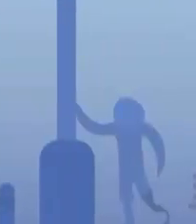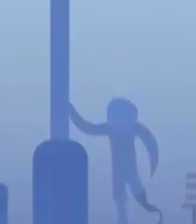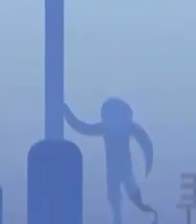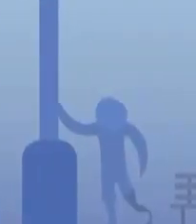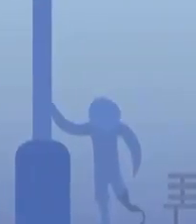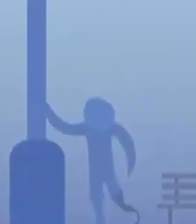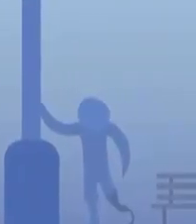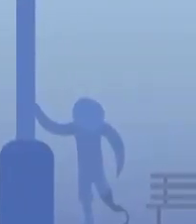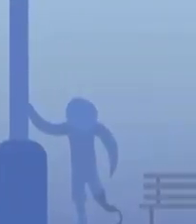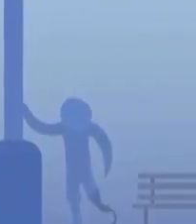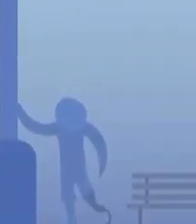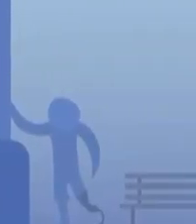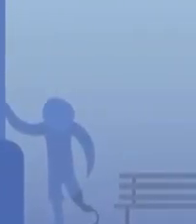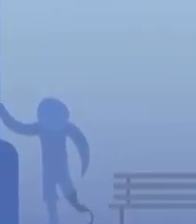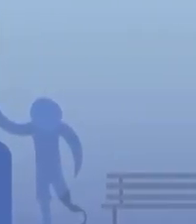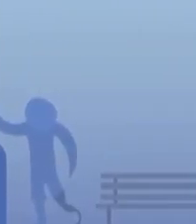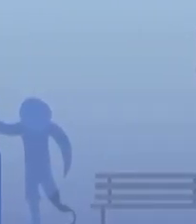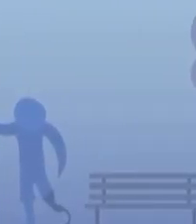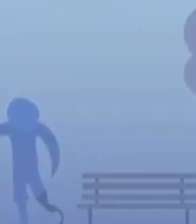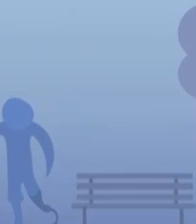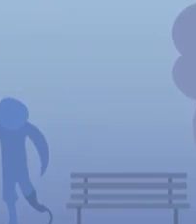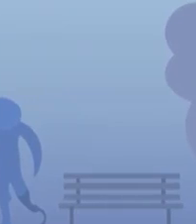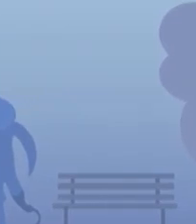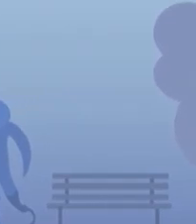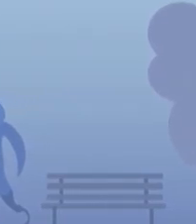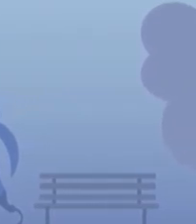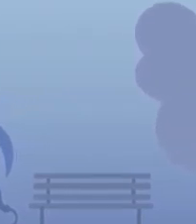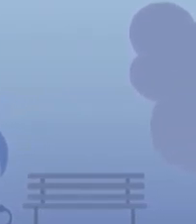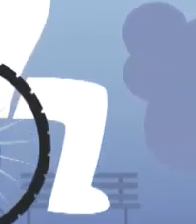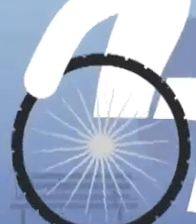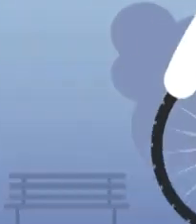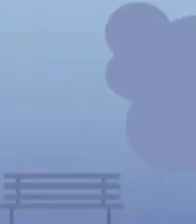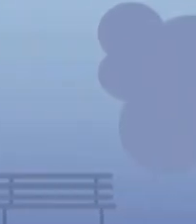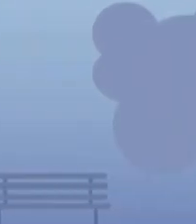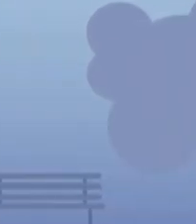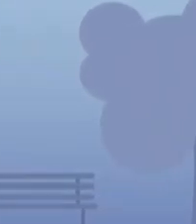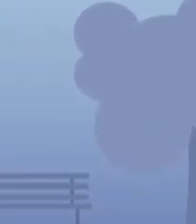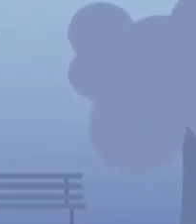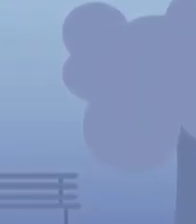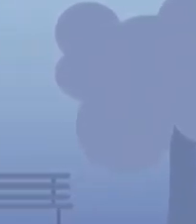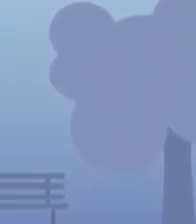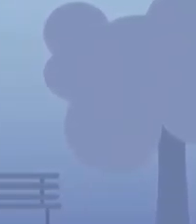cancha para abra cancha Betty Hernández